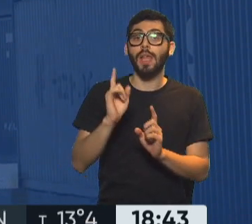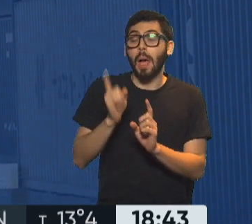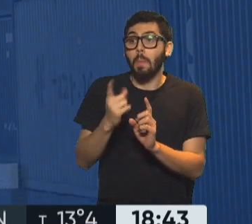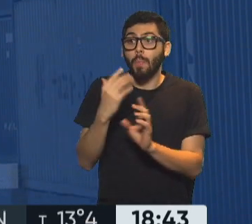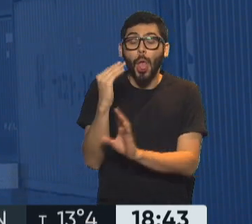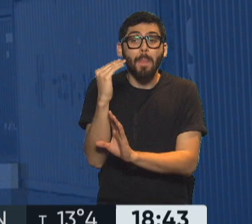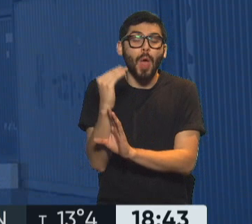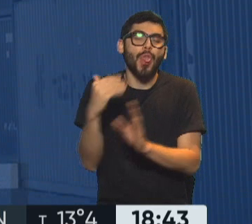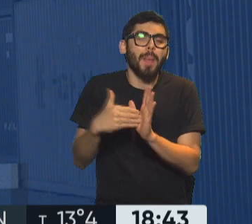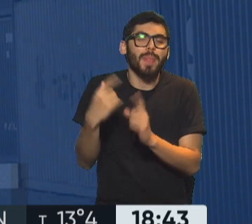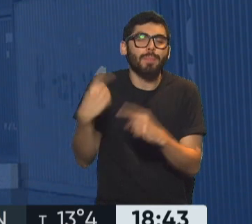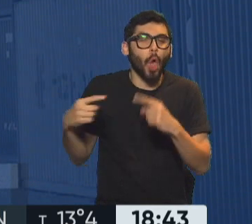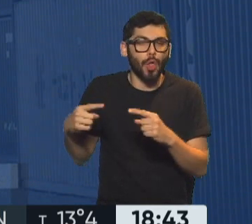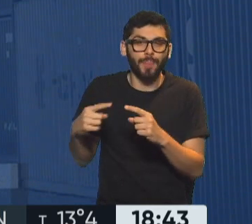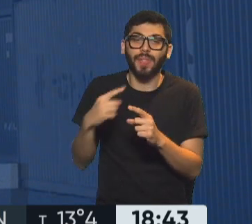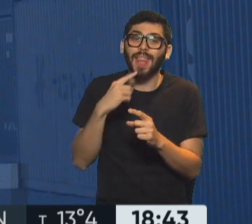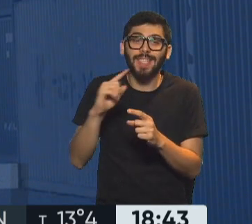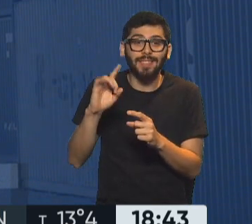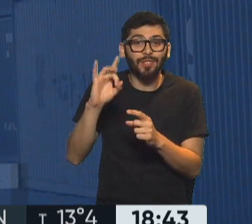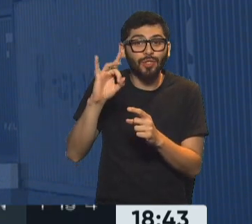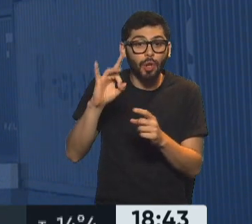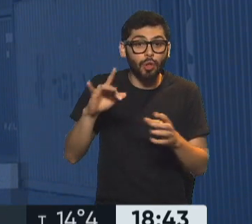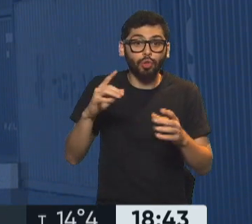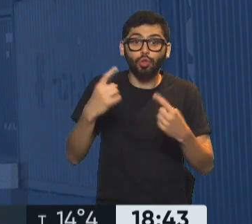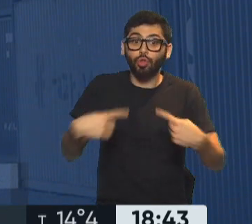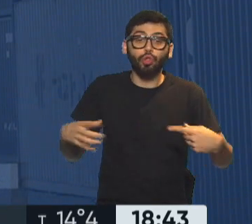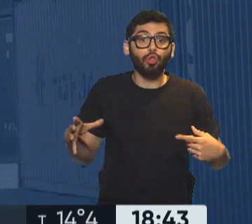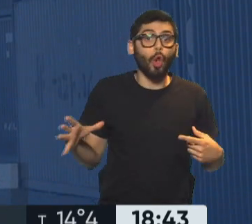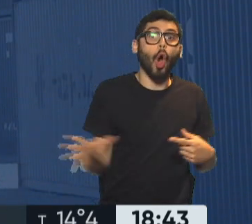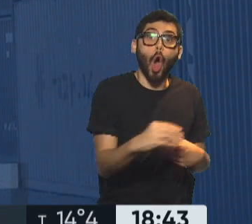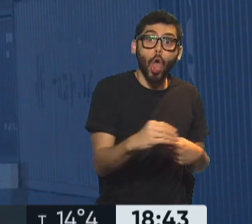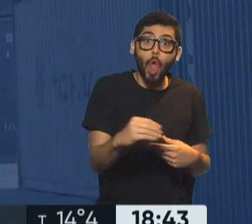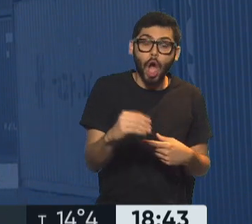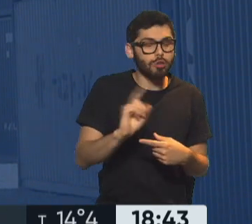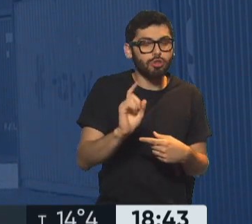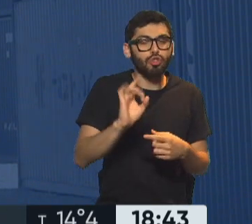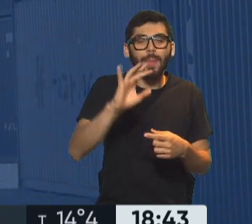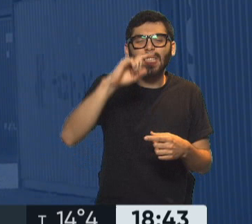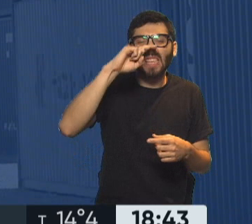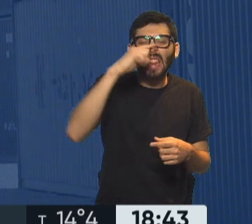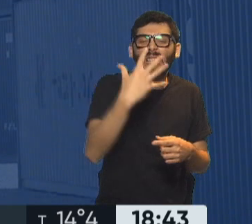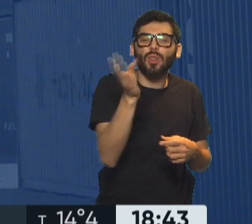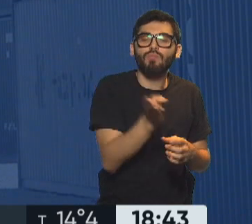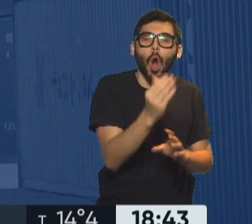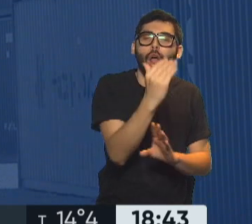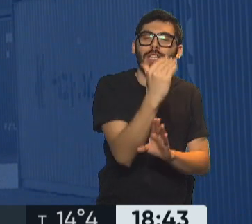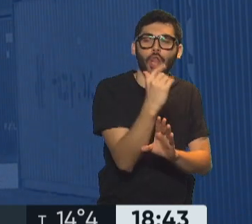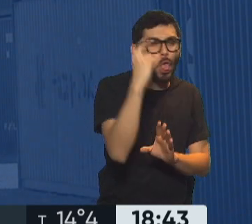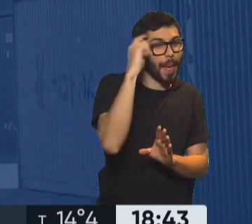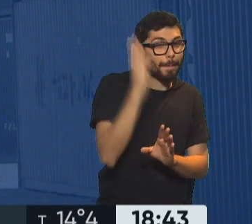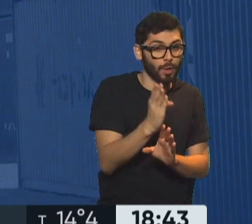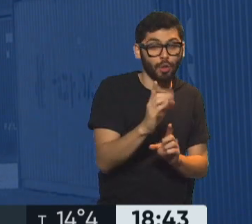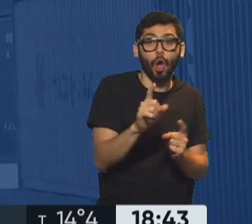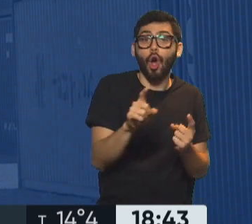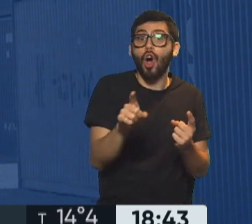acuerdo al producto y solo en el 75% de los productos. El 25% restante, digamos que son productos